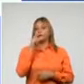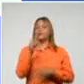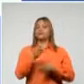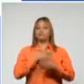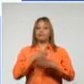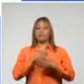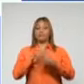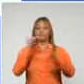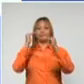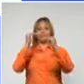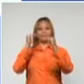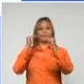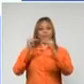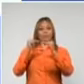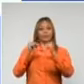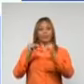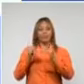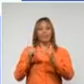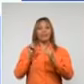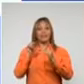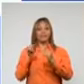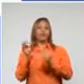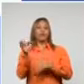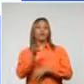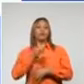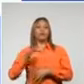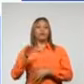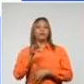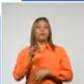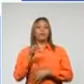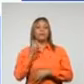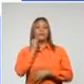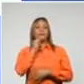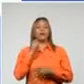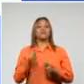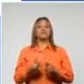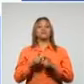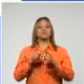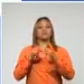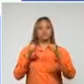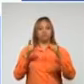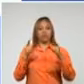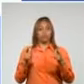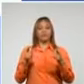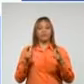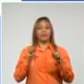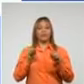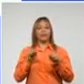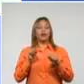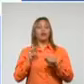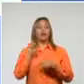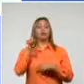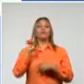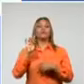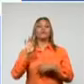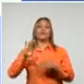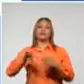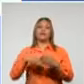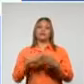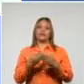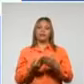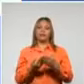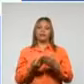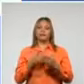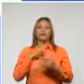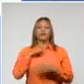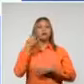son los municipios con una incidencia más elevada en los últimos 15 días. Y lo